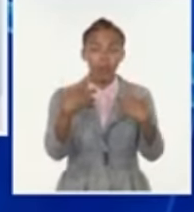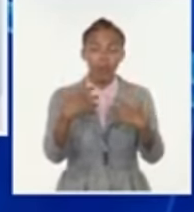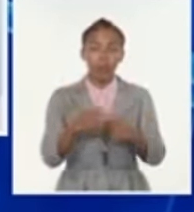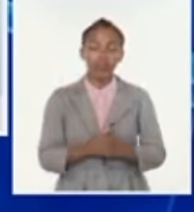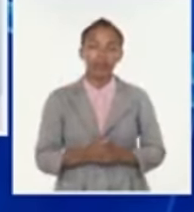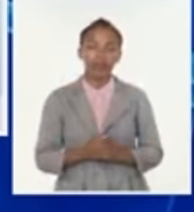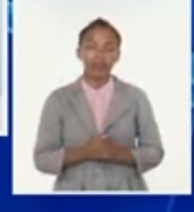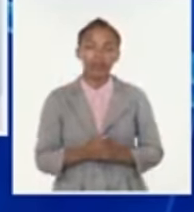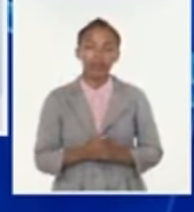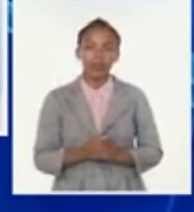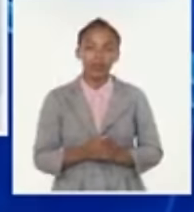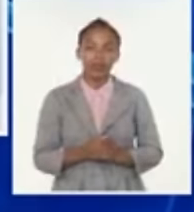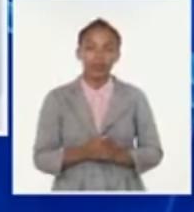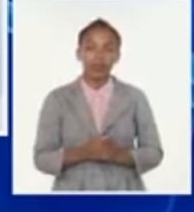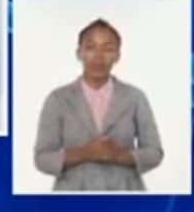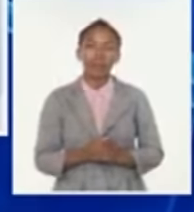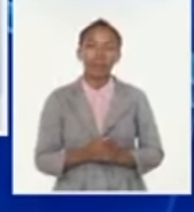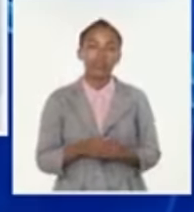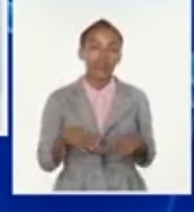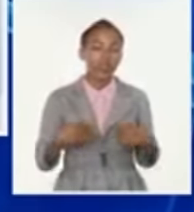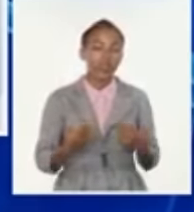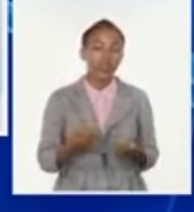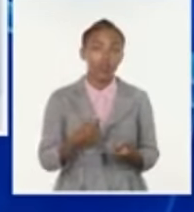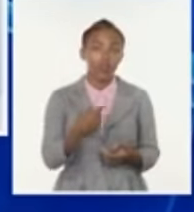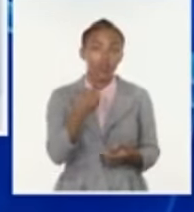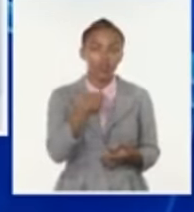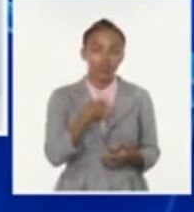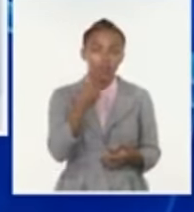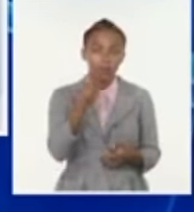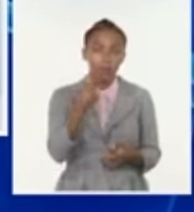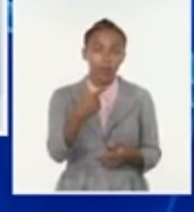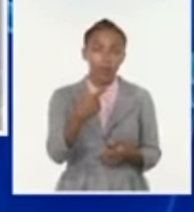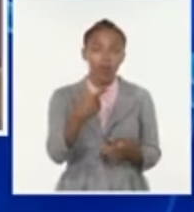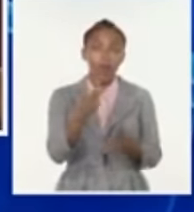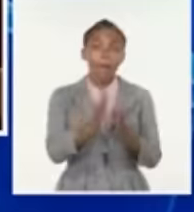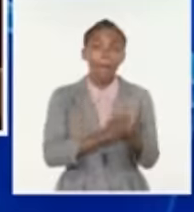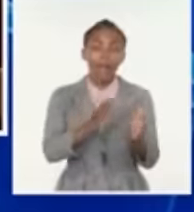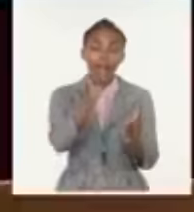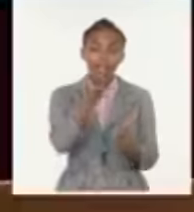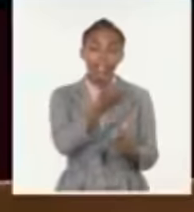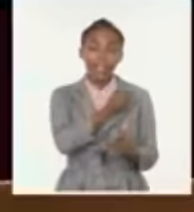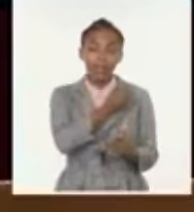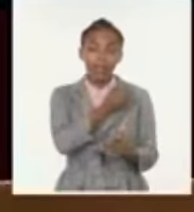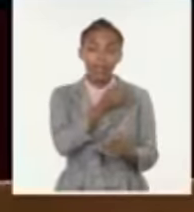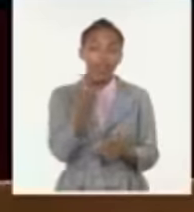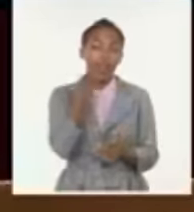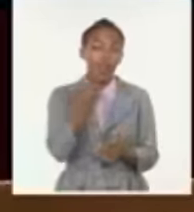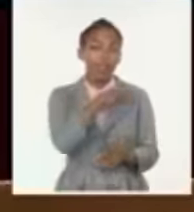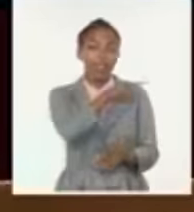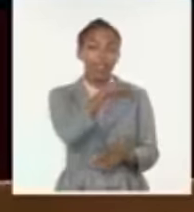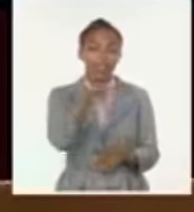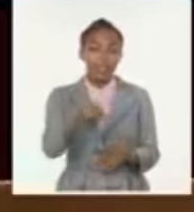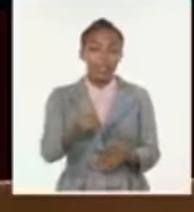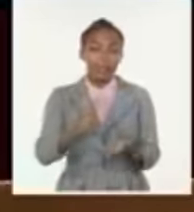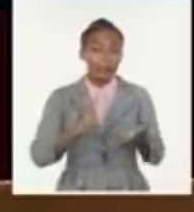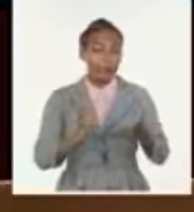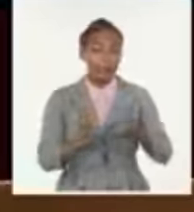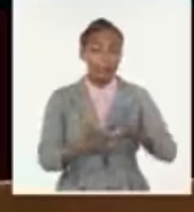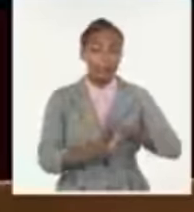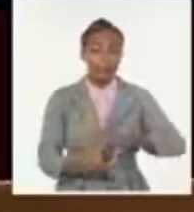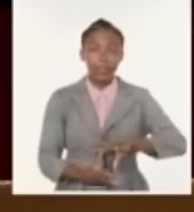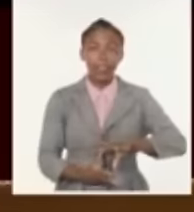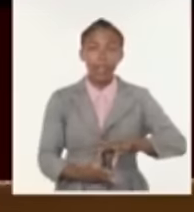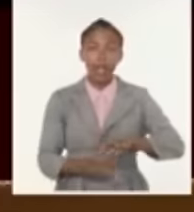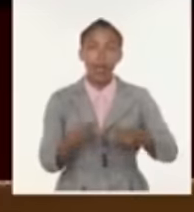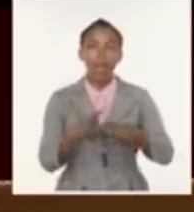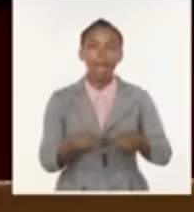proceso, con el convencimiento que yo le decía a usted en diciembre, esto es duro, esto es un camino tortuoso, pero estamos